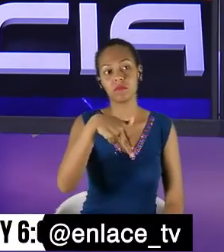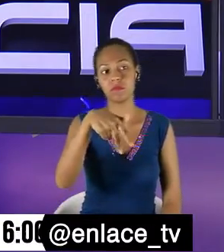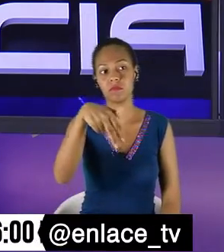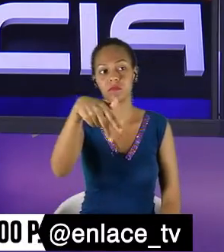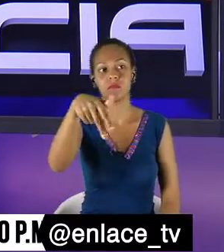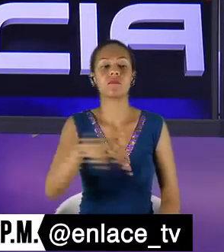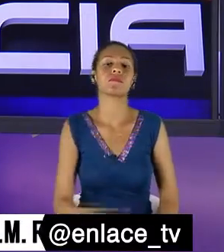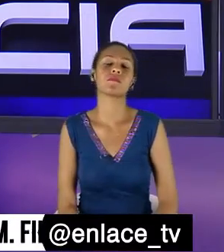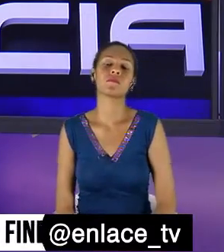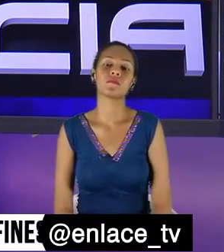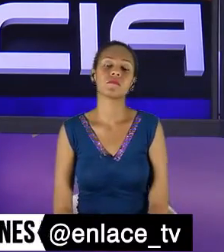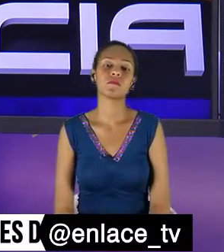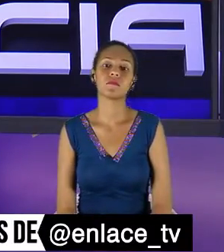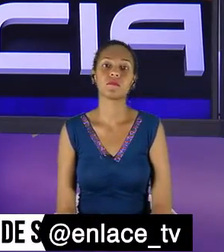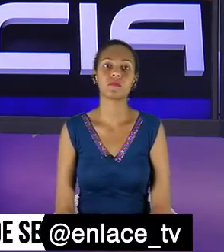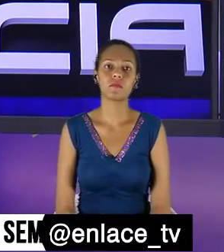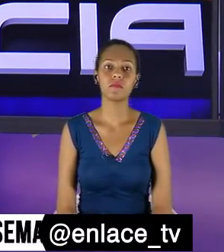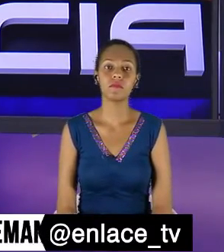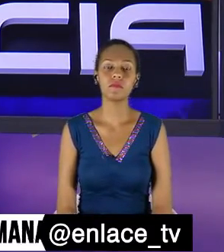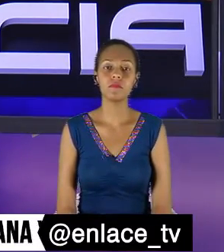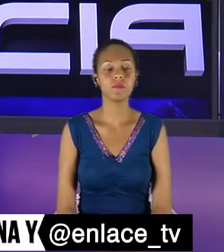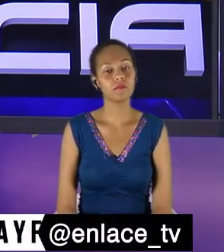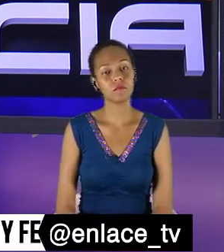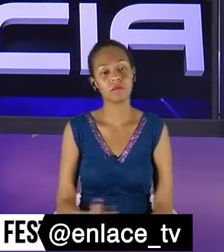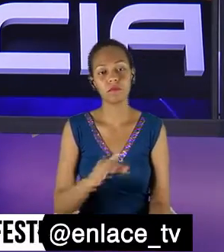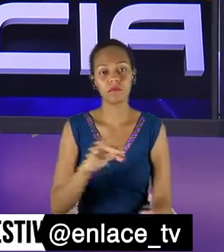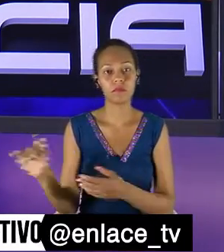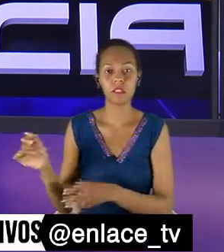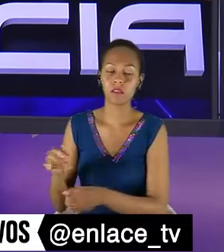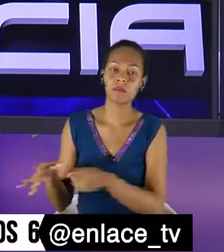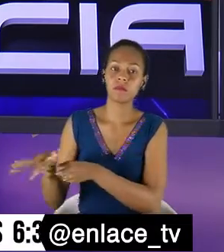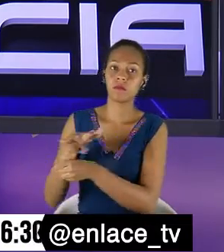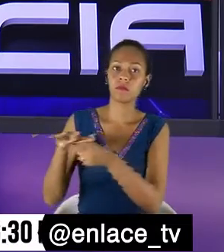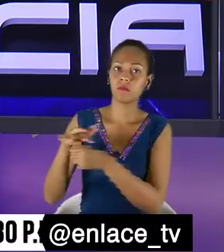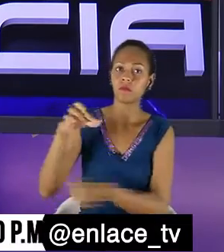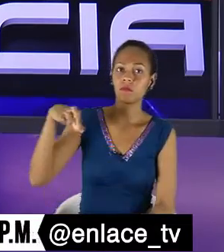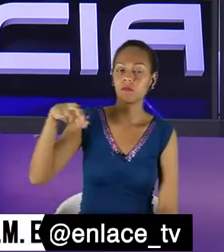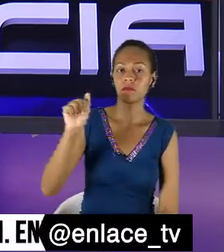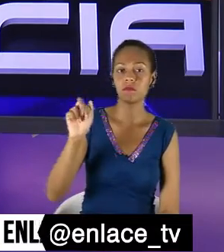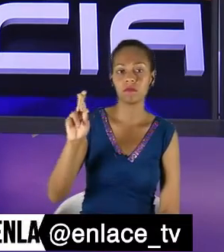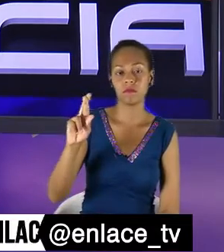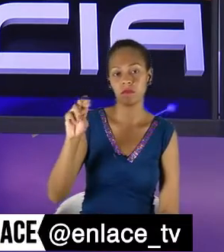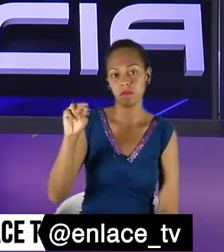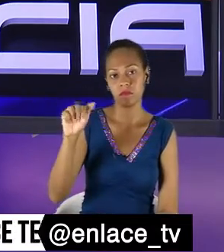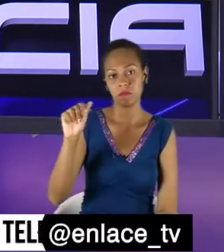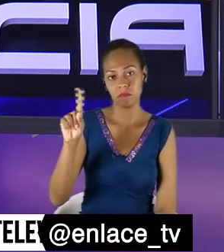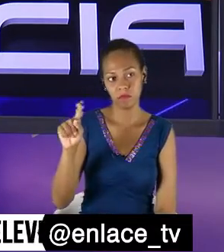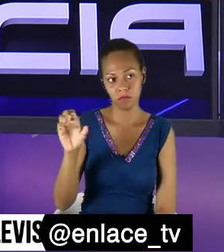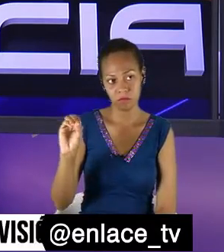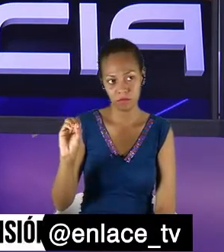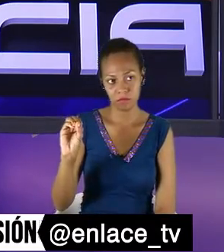En otras noticias, la comunidad del barrio El Parnaso denuncia el incremento de robos de tapas de alcantarillas.